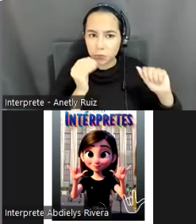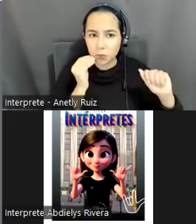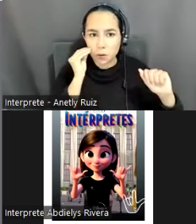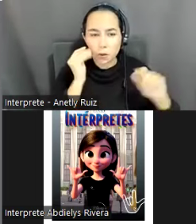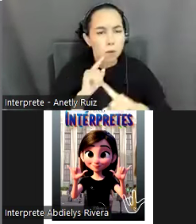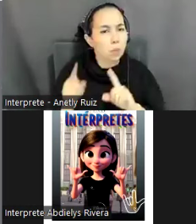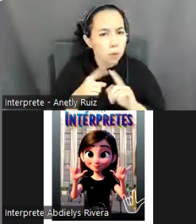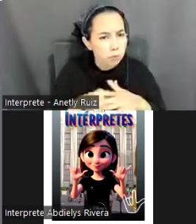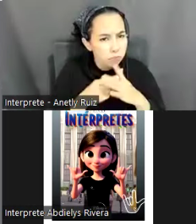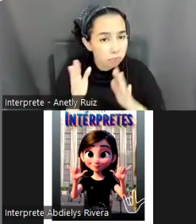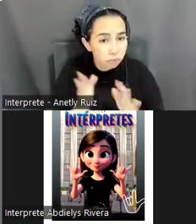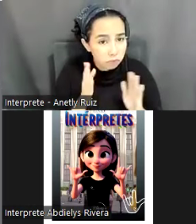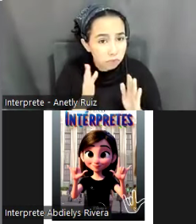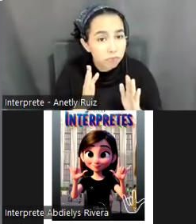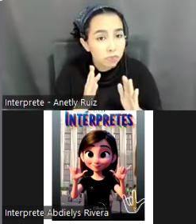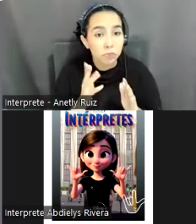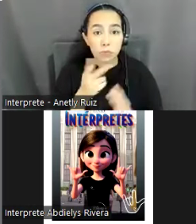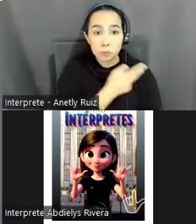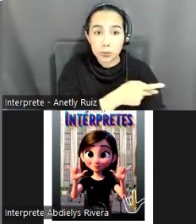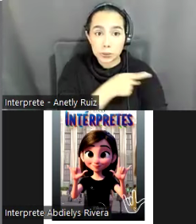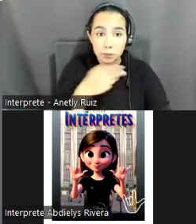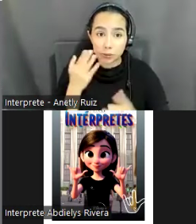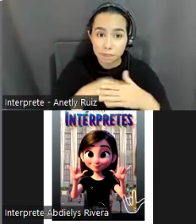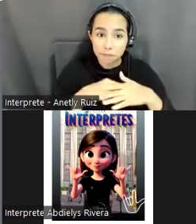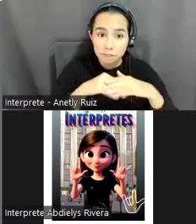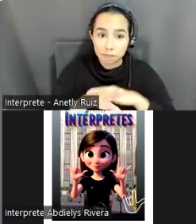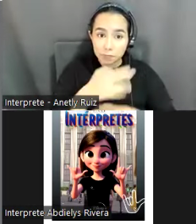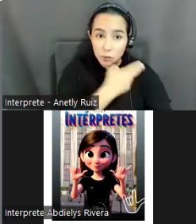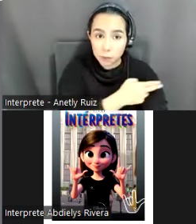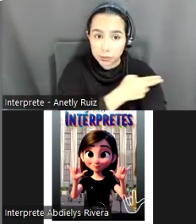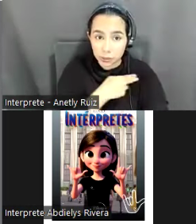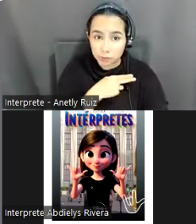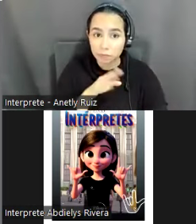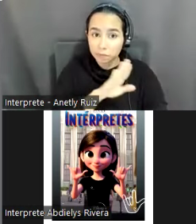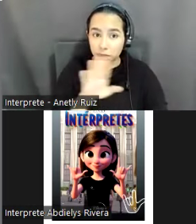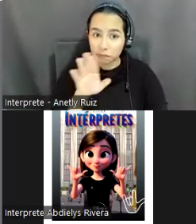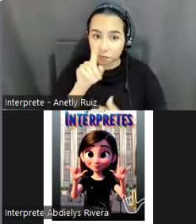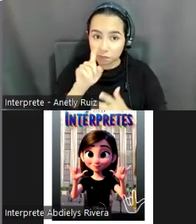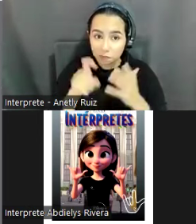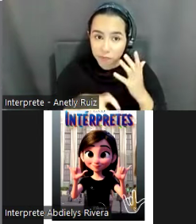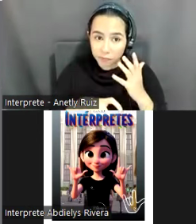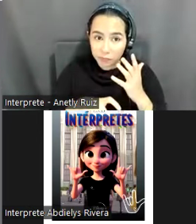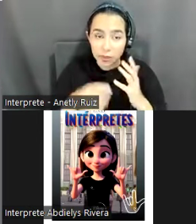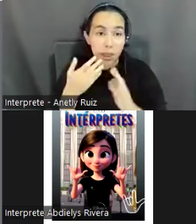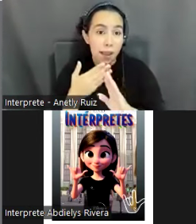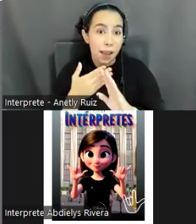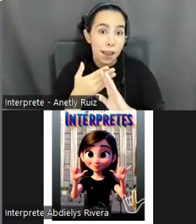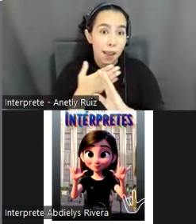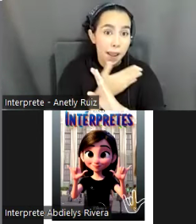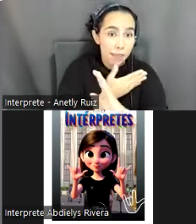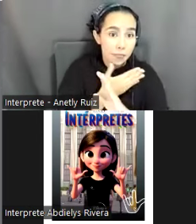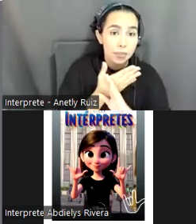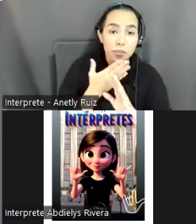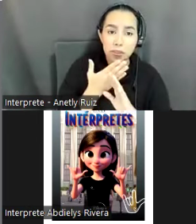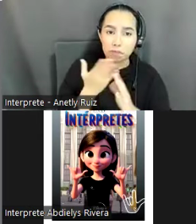hospital. Y se supone que todas esas necesidades que tenga el paciente antes de que lo den de alta, sean planificadas para